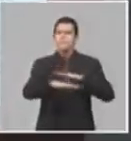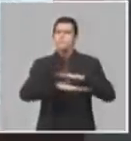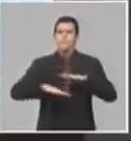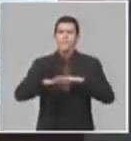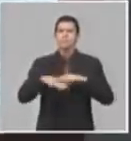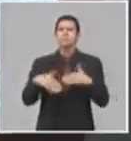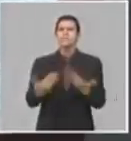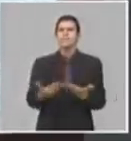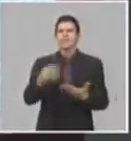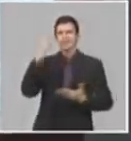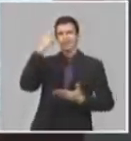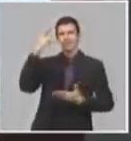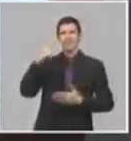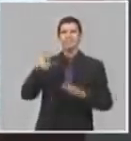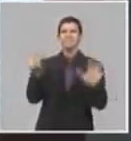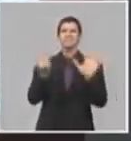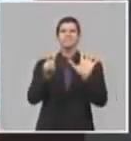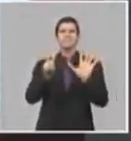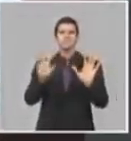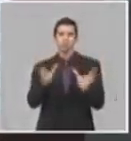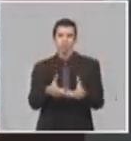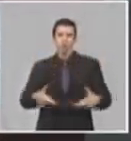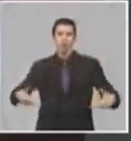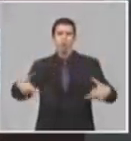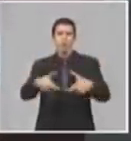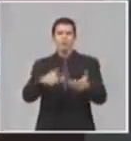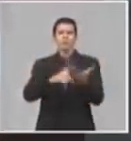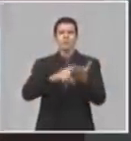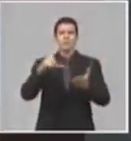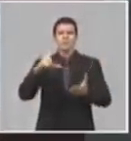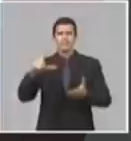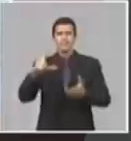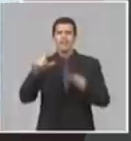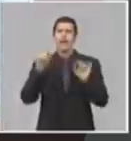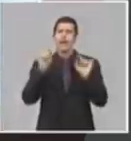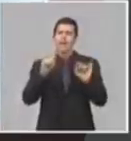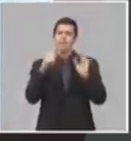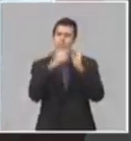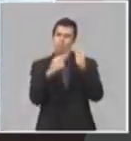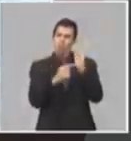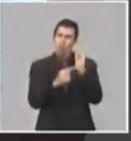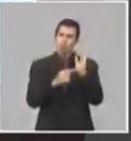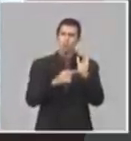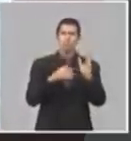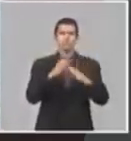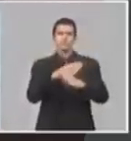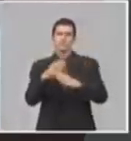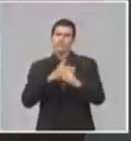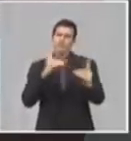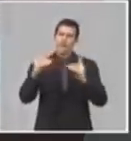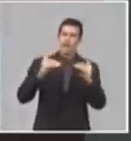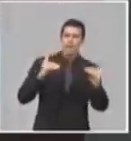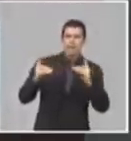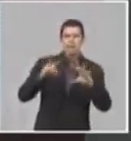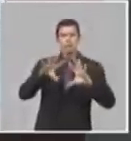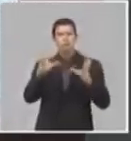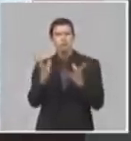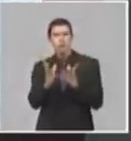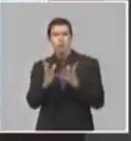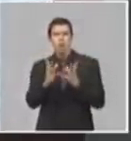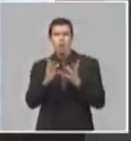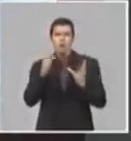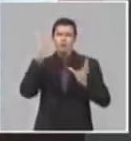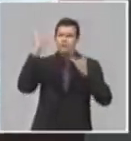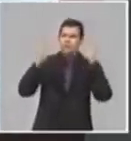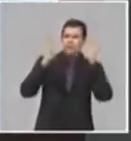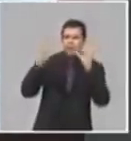séptimo Congreso del Partido, de la conceptualización del modelo económico y social que se aprobó en el séptimo Congreso